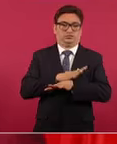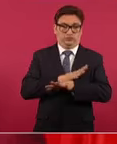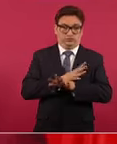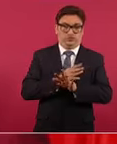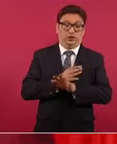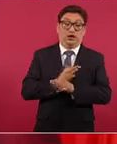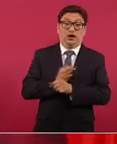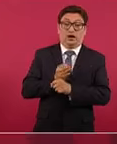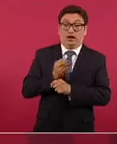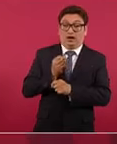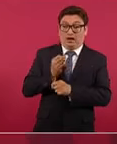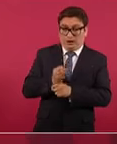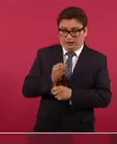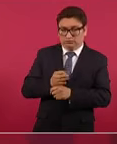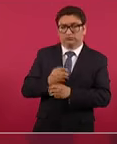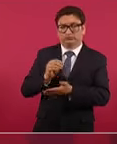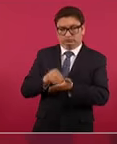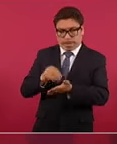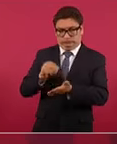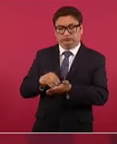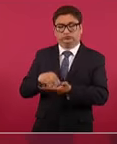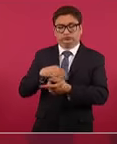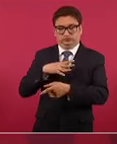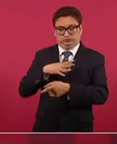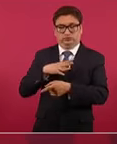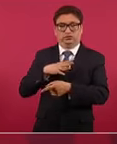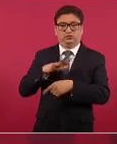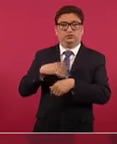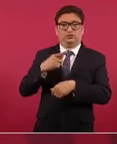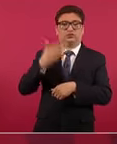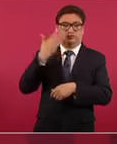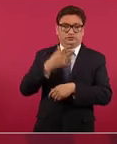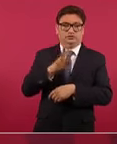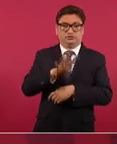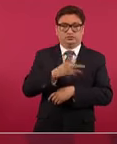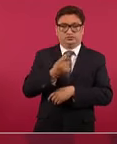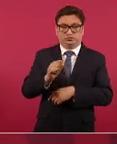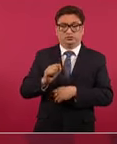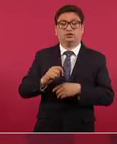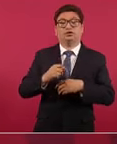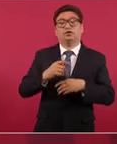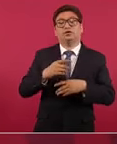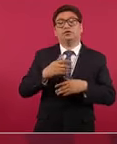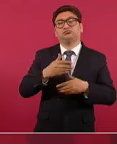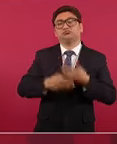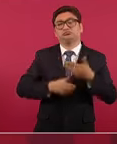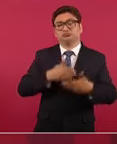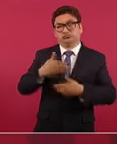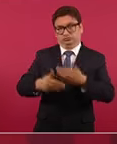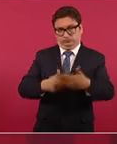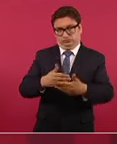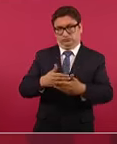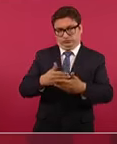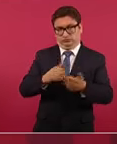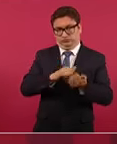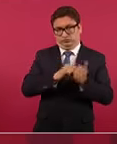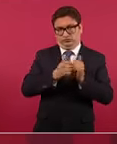porque es un proceso el de la transformación quedan